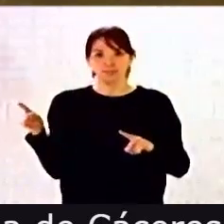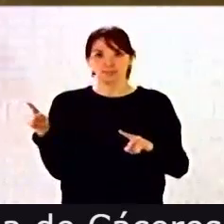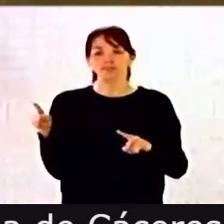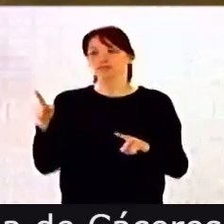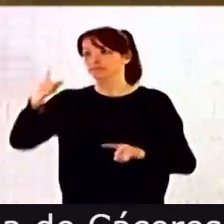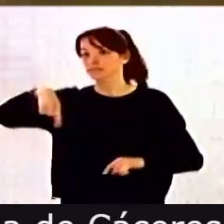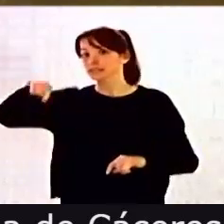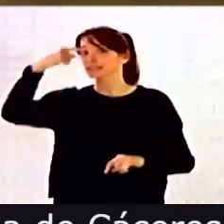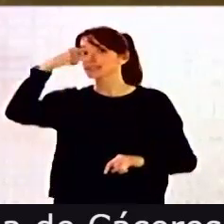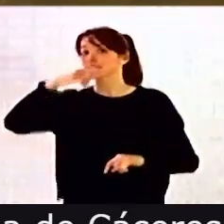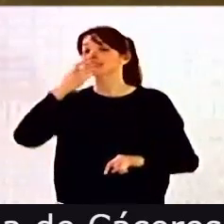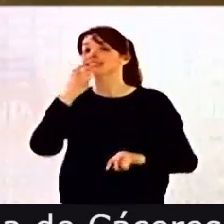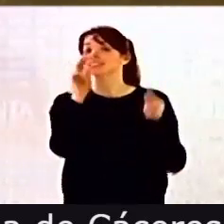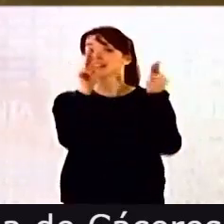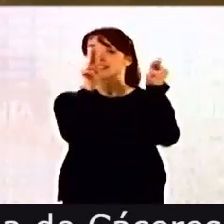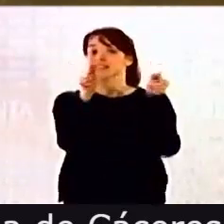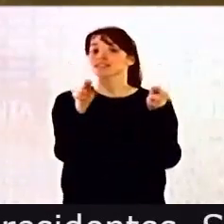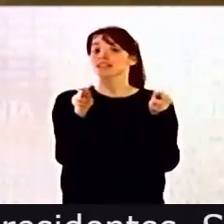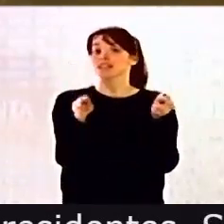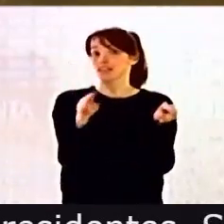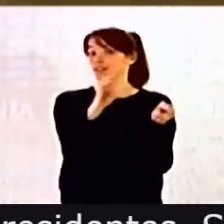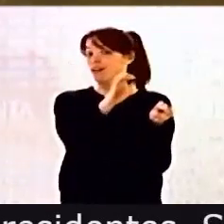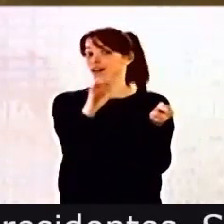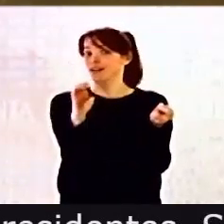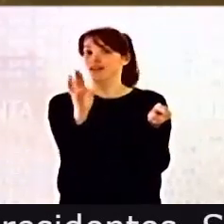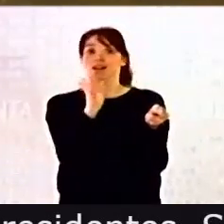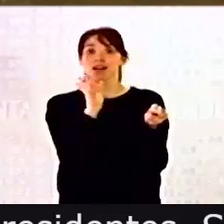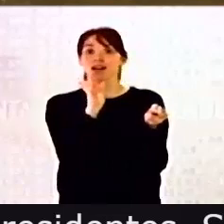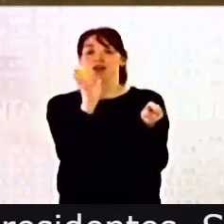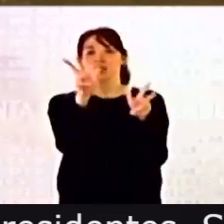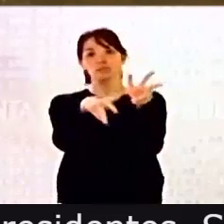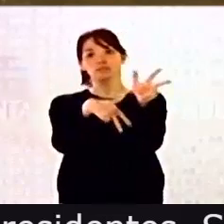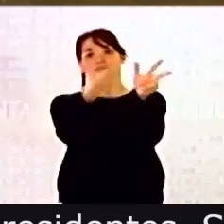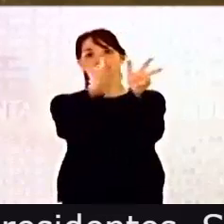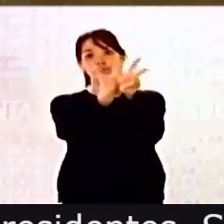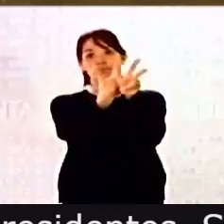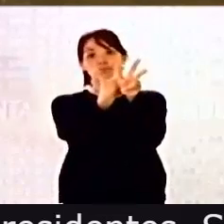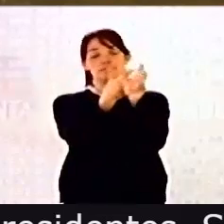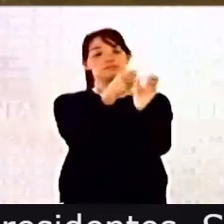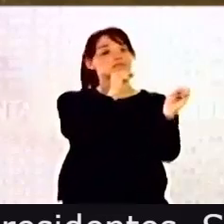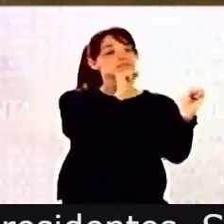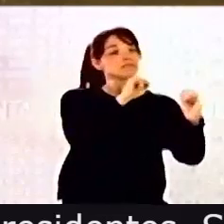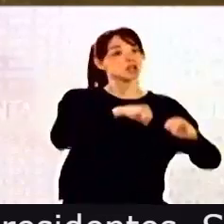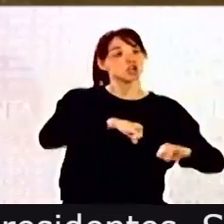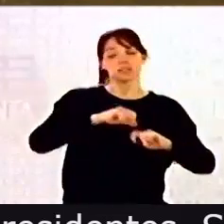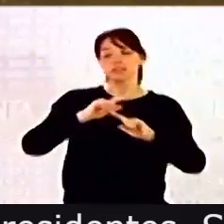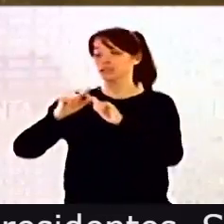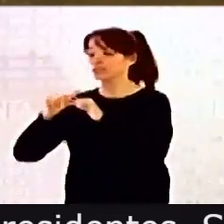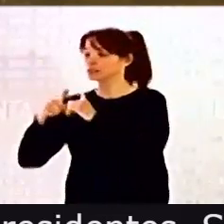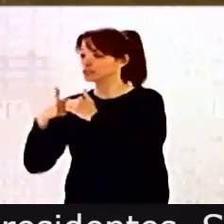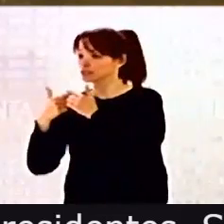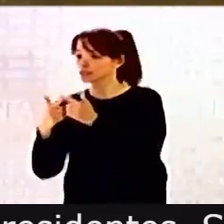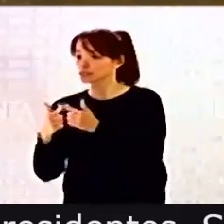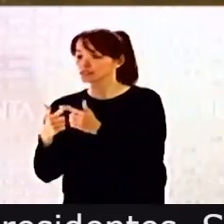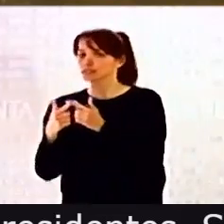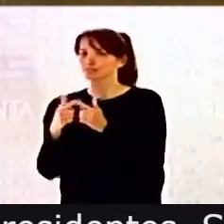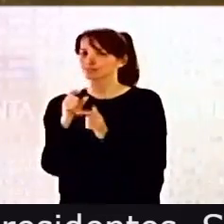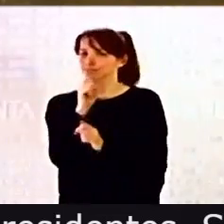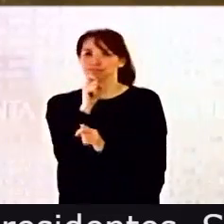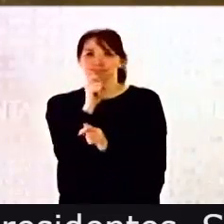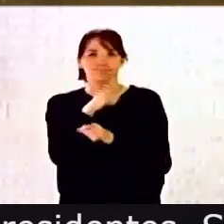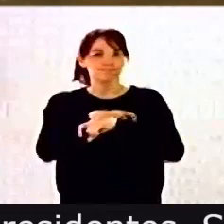sepa que en la residencia del Cuartillo las videollamadas entre residentes y familiares son muy complicadas